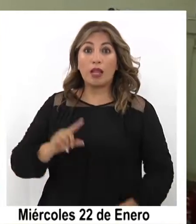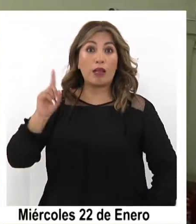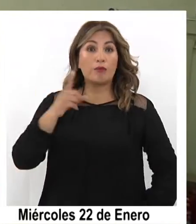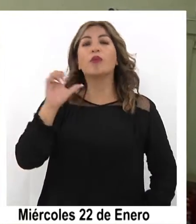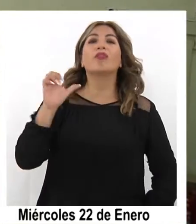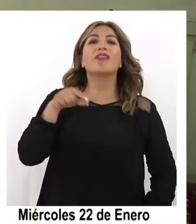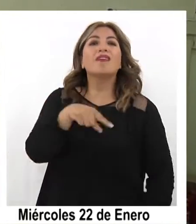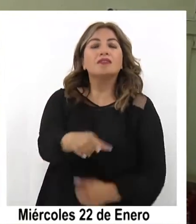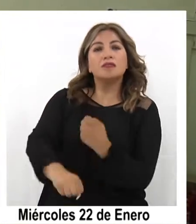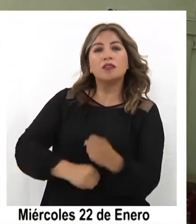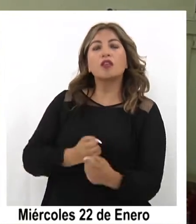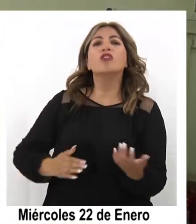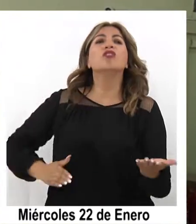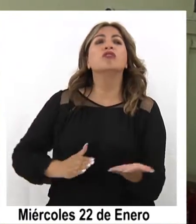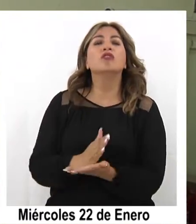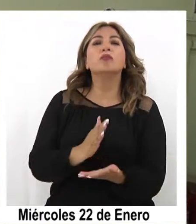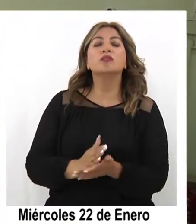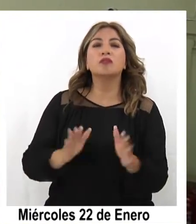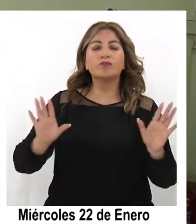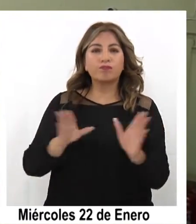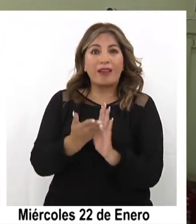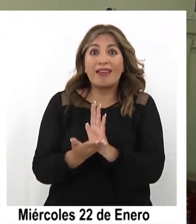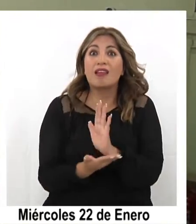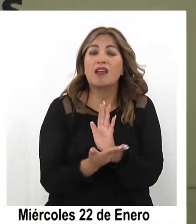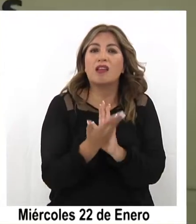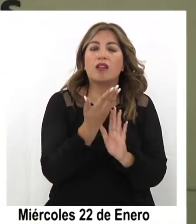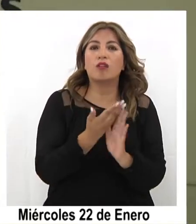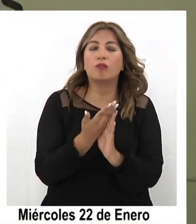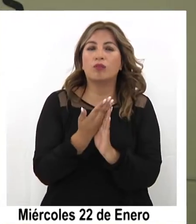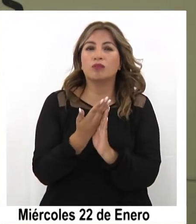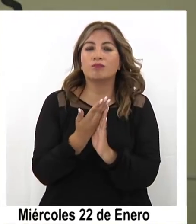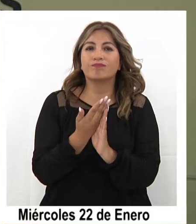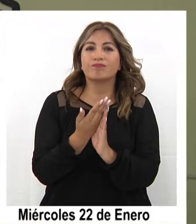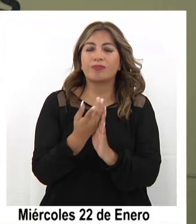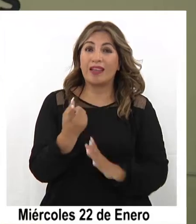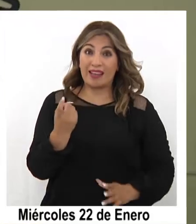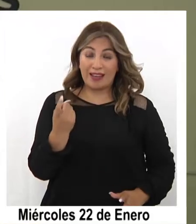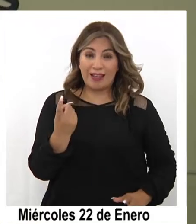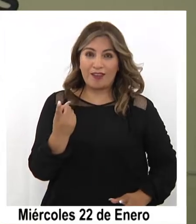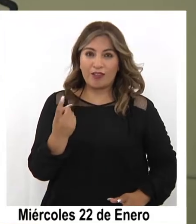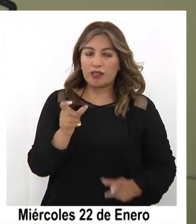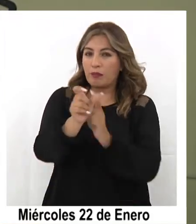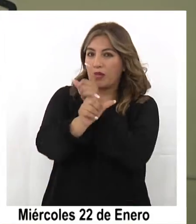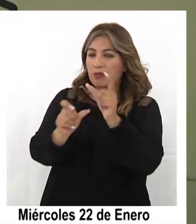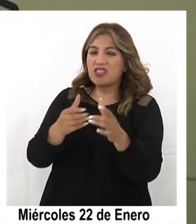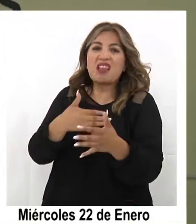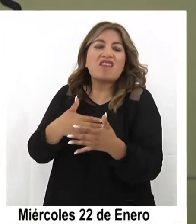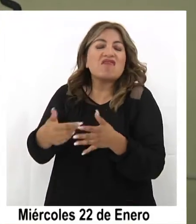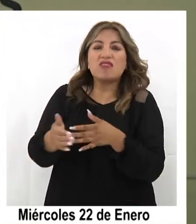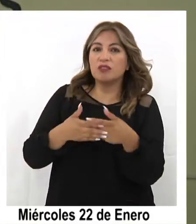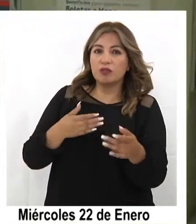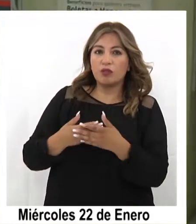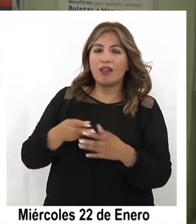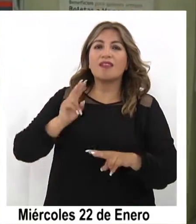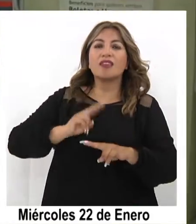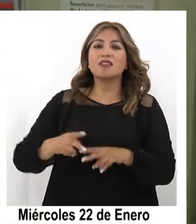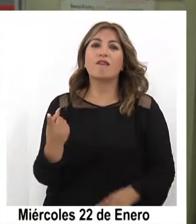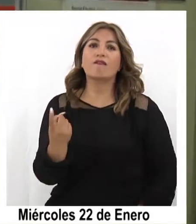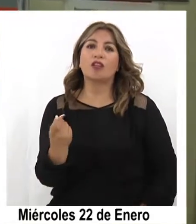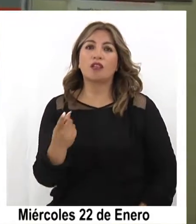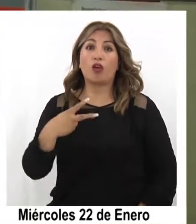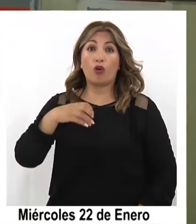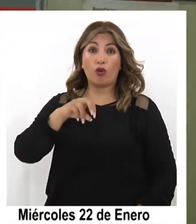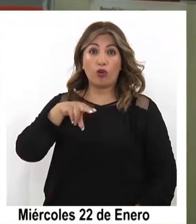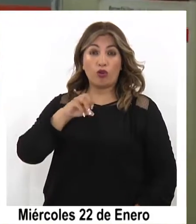El primero de enero de este año comenzó a regir el aumento a la retención de impuestos para las personas naturales que